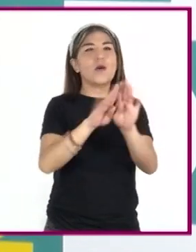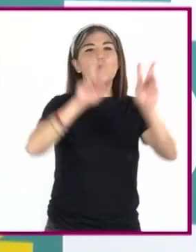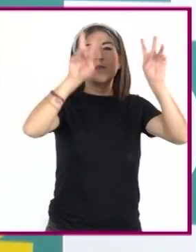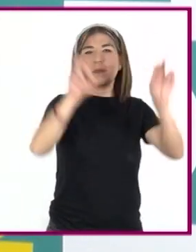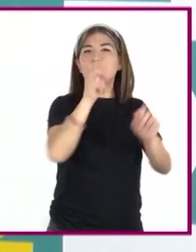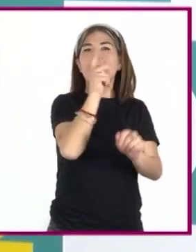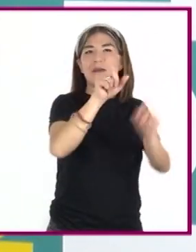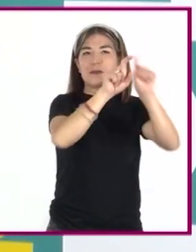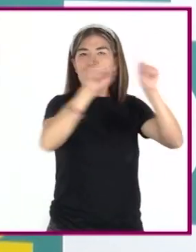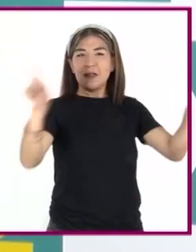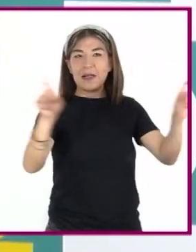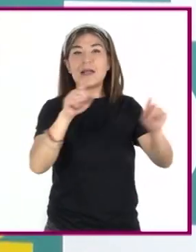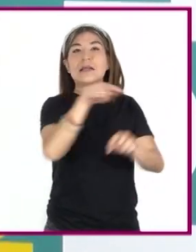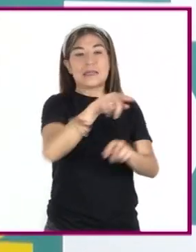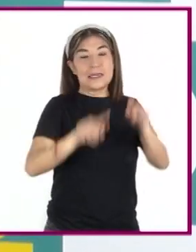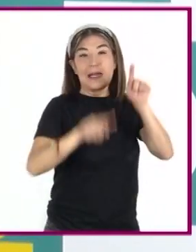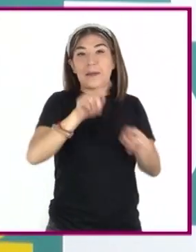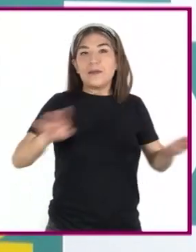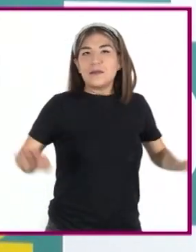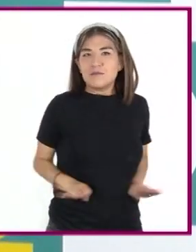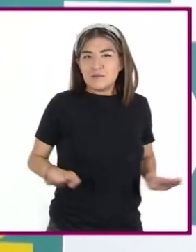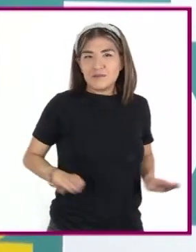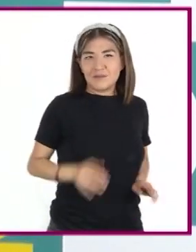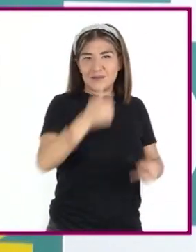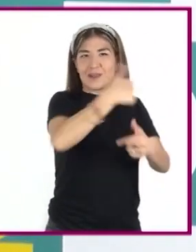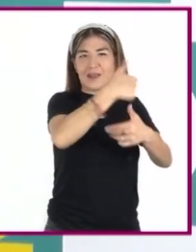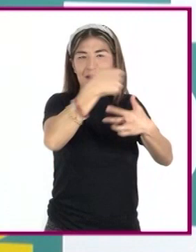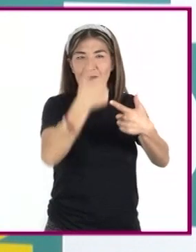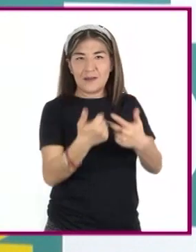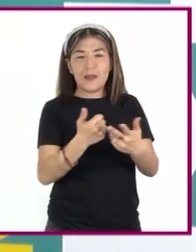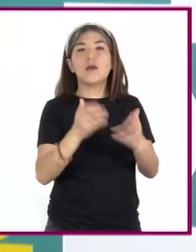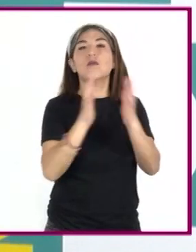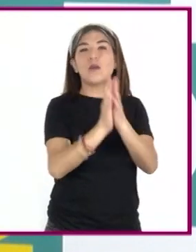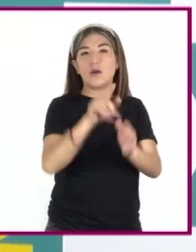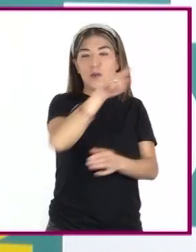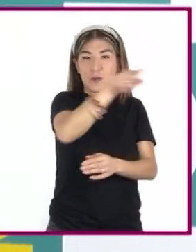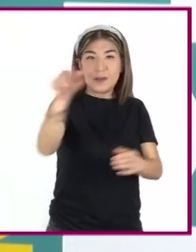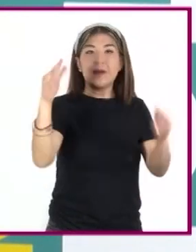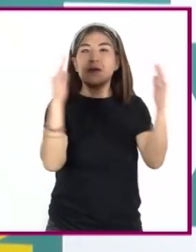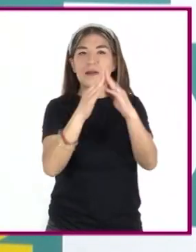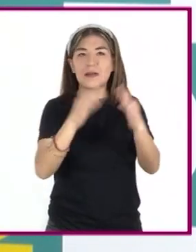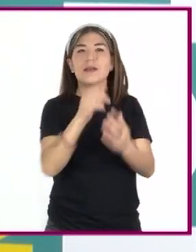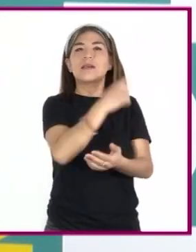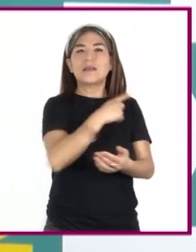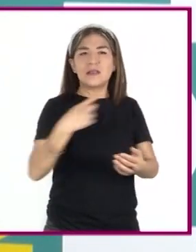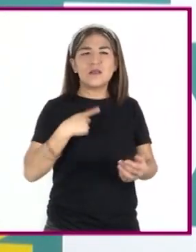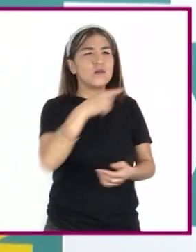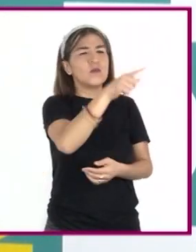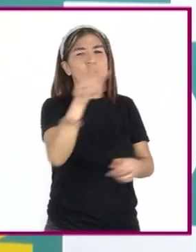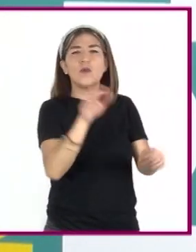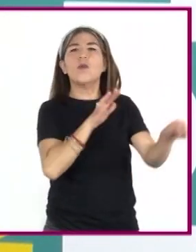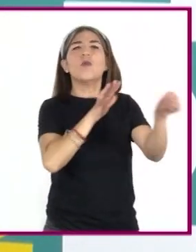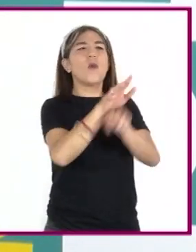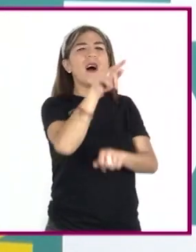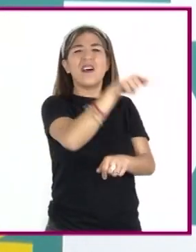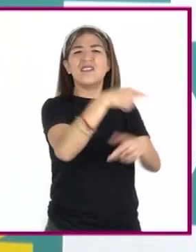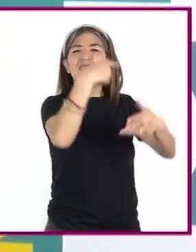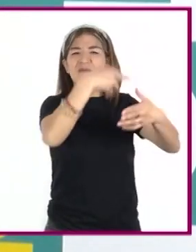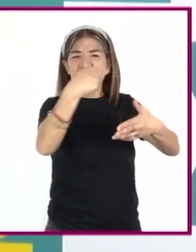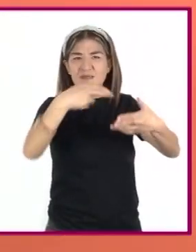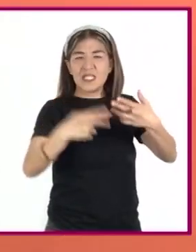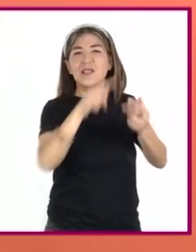forma de acuerdo con las características del organismo y les pedimos que en casa infieran de qué organismo se trata.